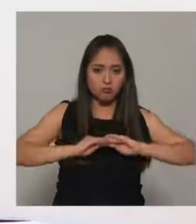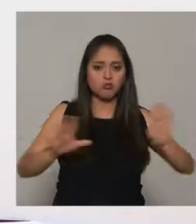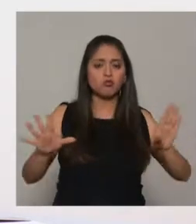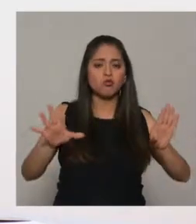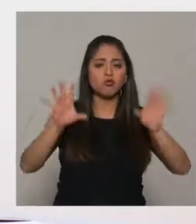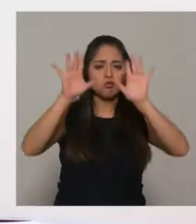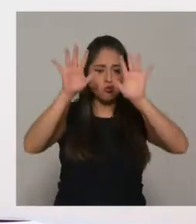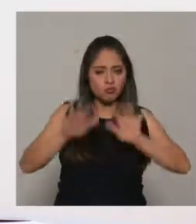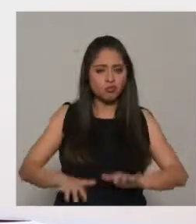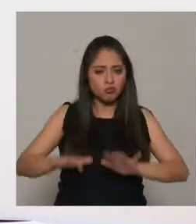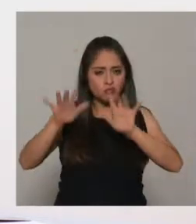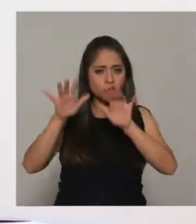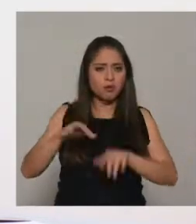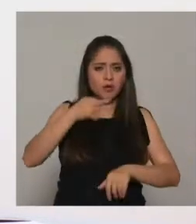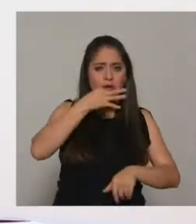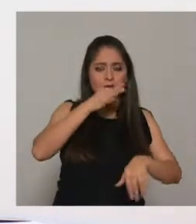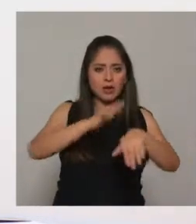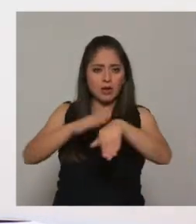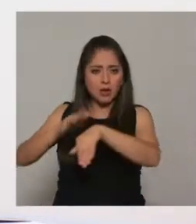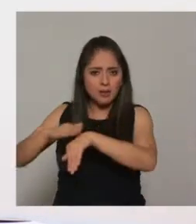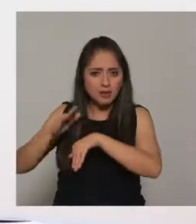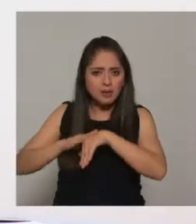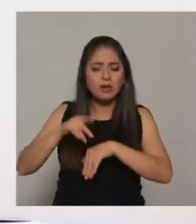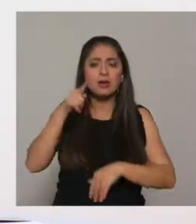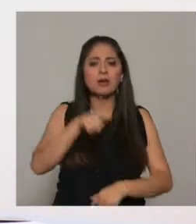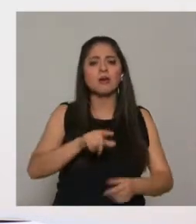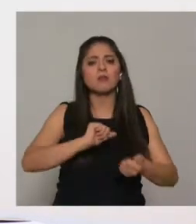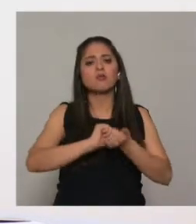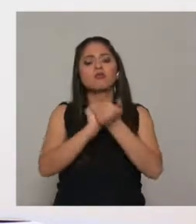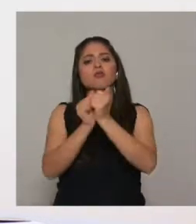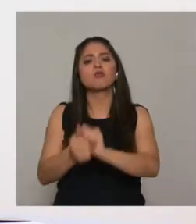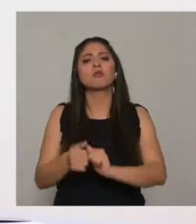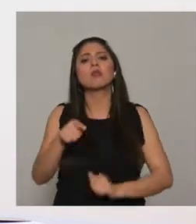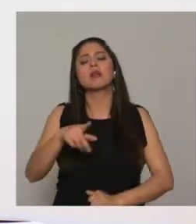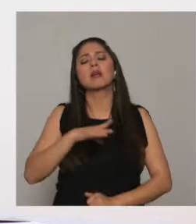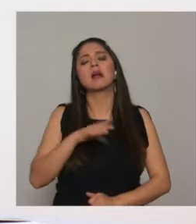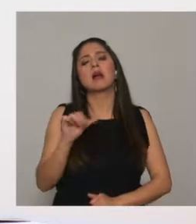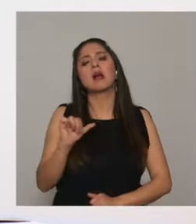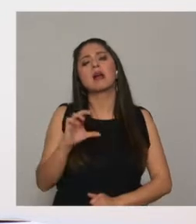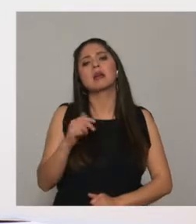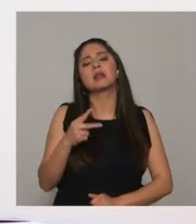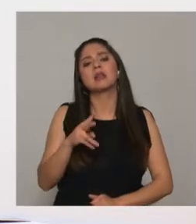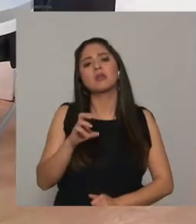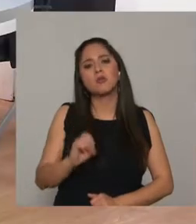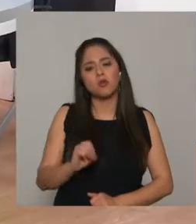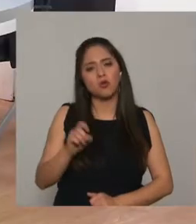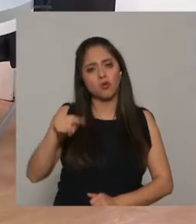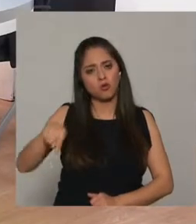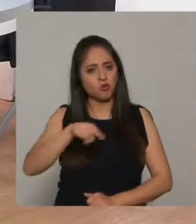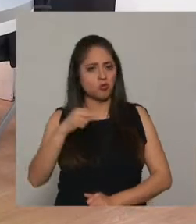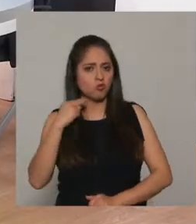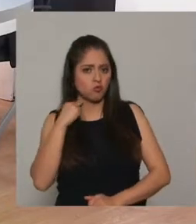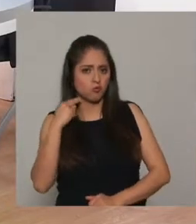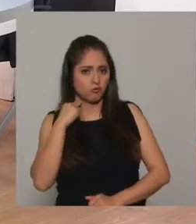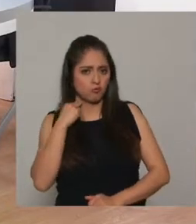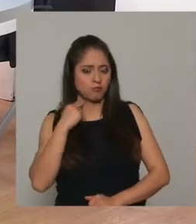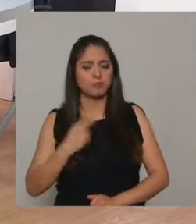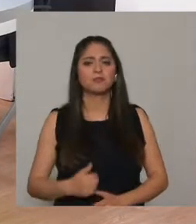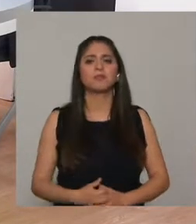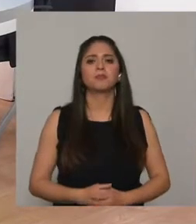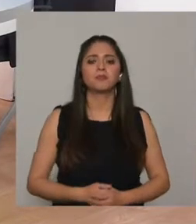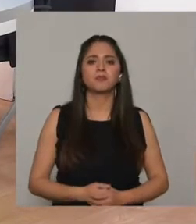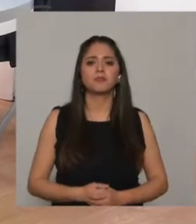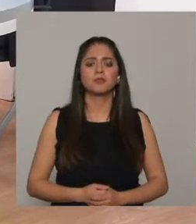y se reporta a través de esa consulta que hace el Archivo General de Notarías. Claro. Bueno, y por otra parte, lo que le interesa